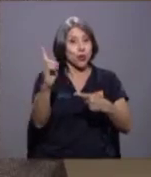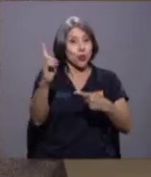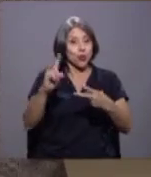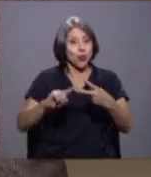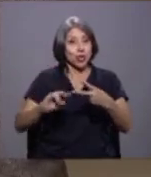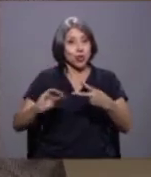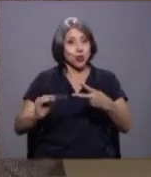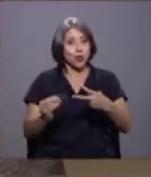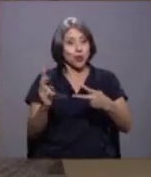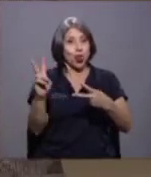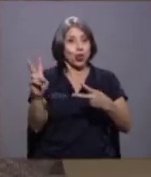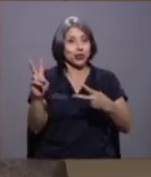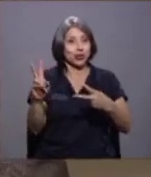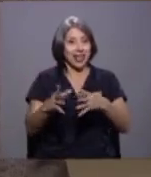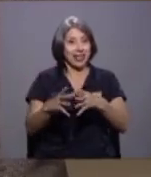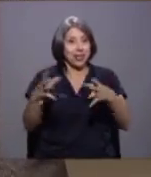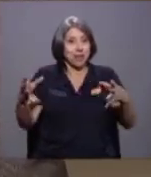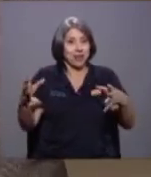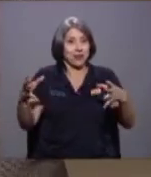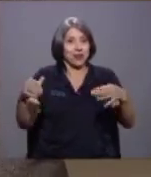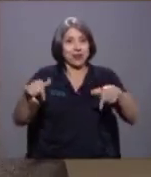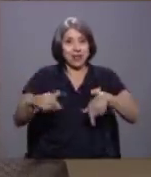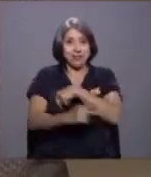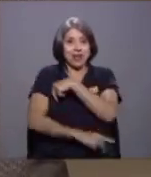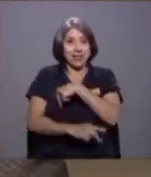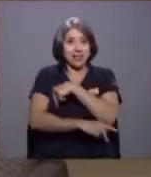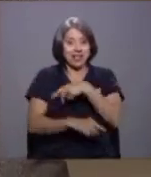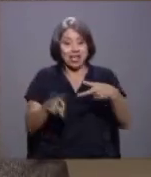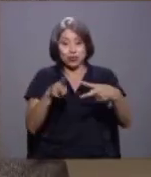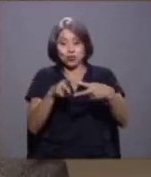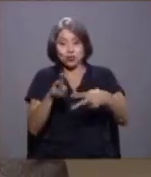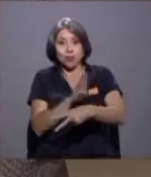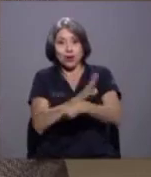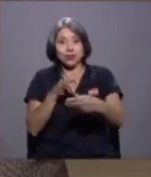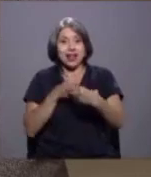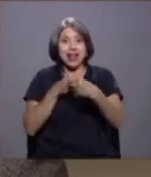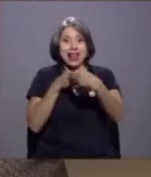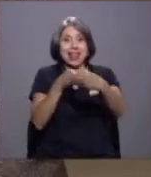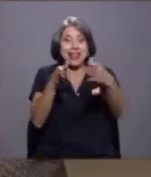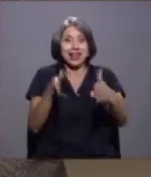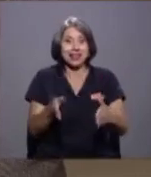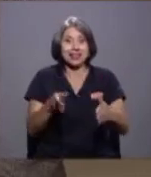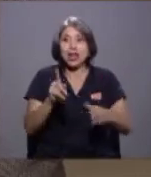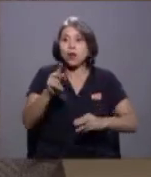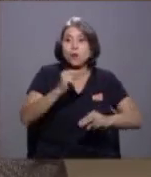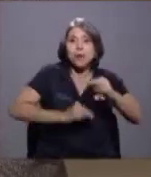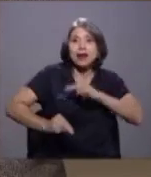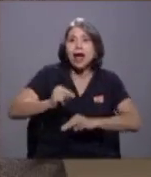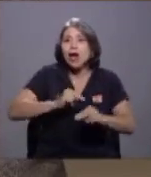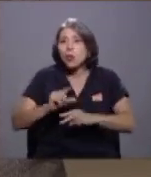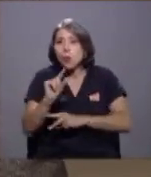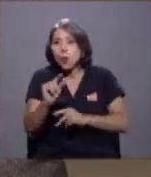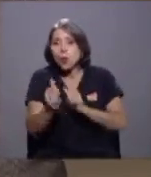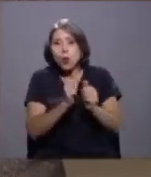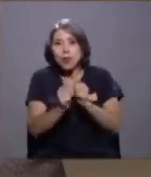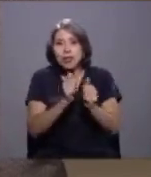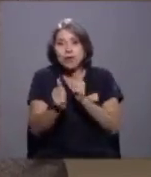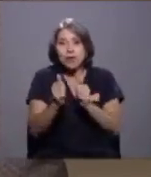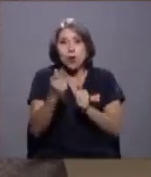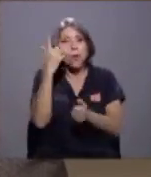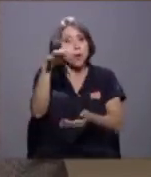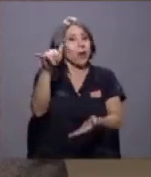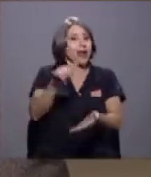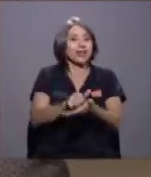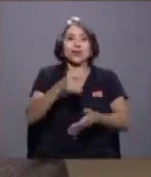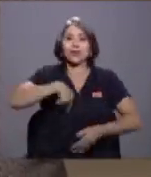y que son líderes en un mercado muy poco competitivo, y es parte del motivo por el cual no logramos bajar